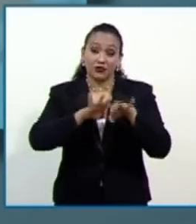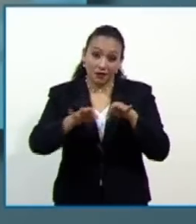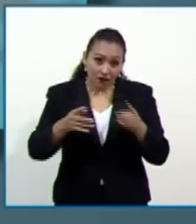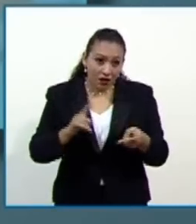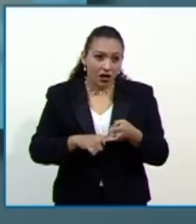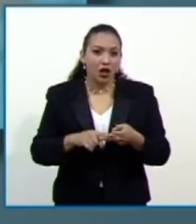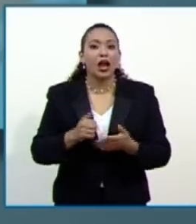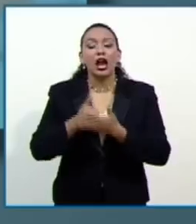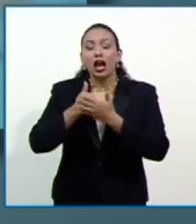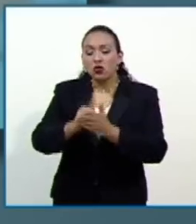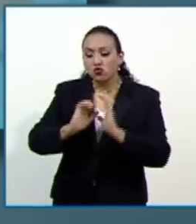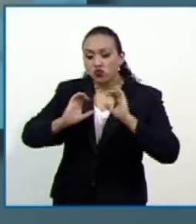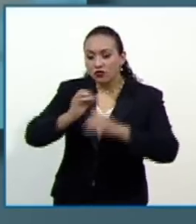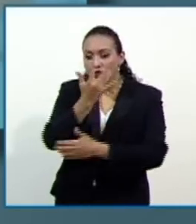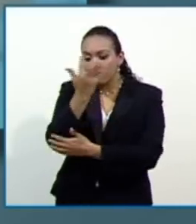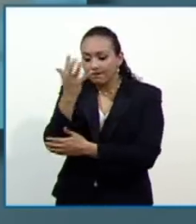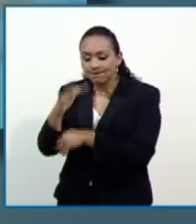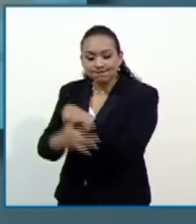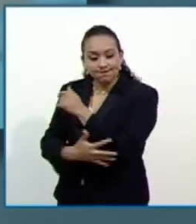protección del medio ambiente,